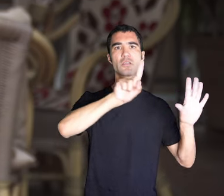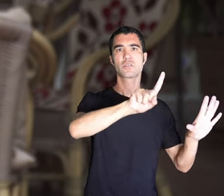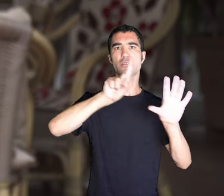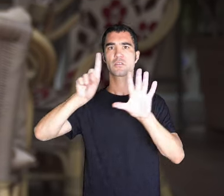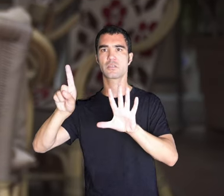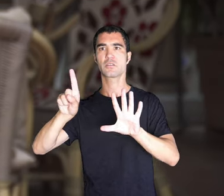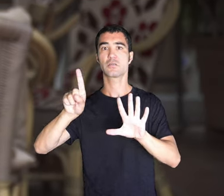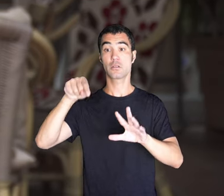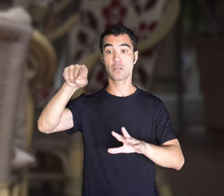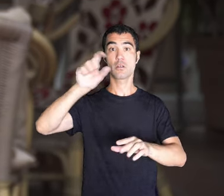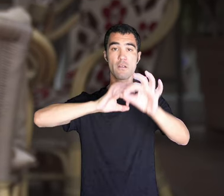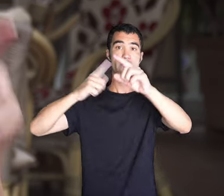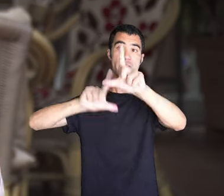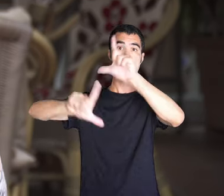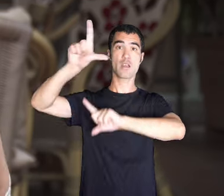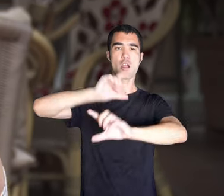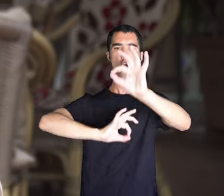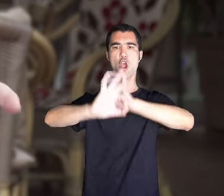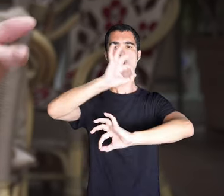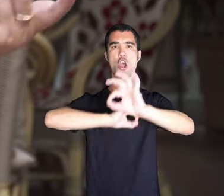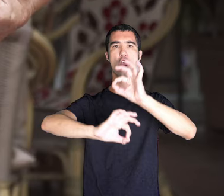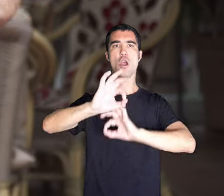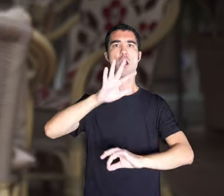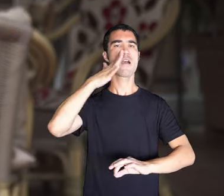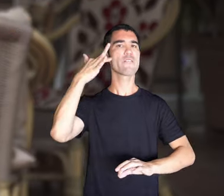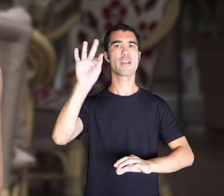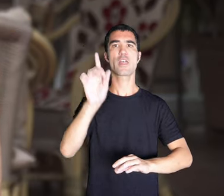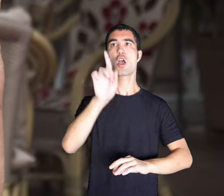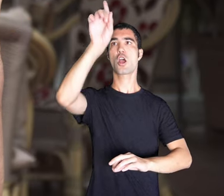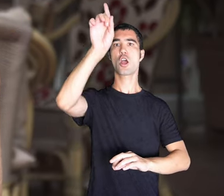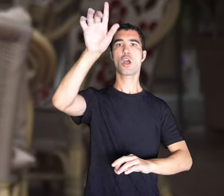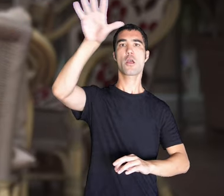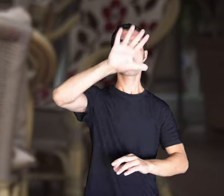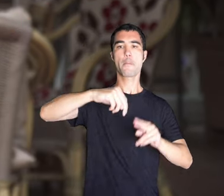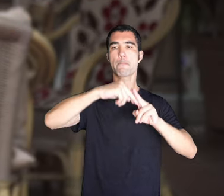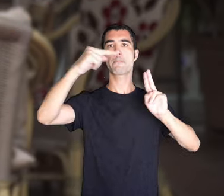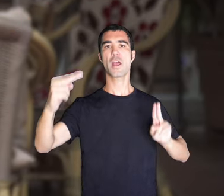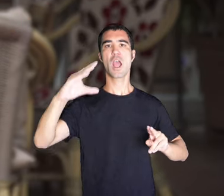Un viaje organizado desde el norte de Francia, realmente el Paso de Calais.